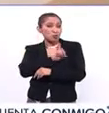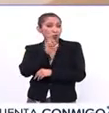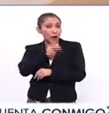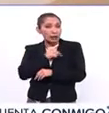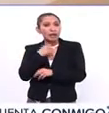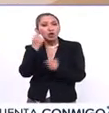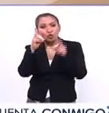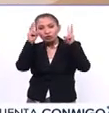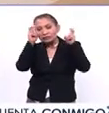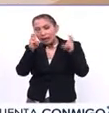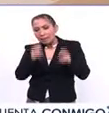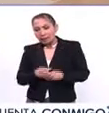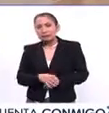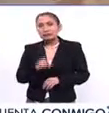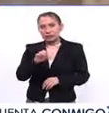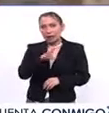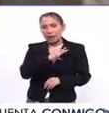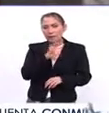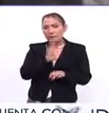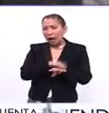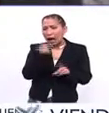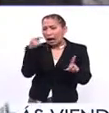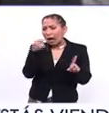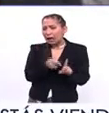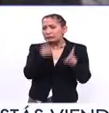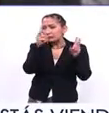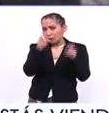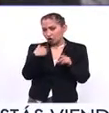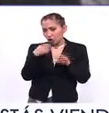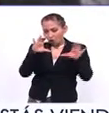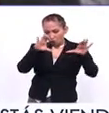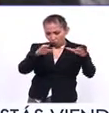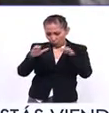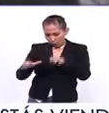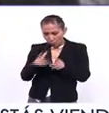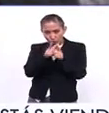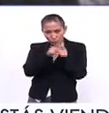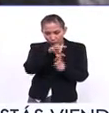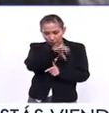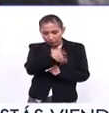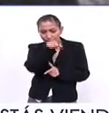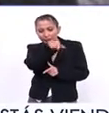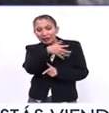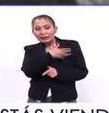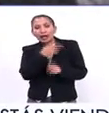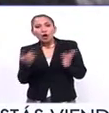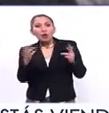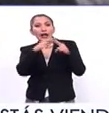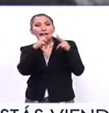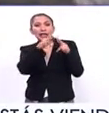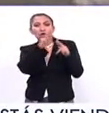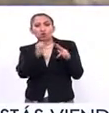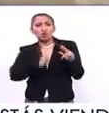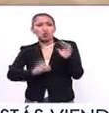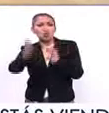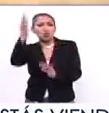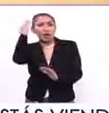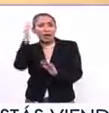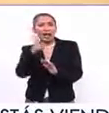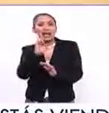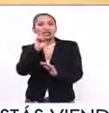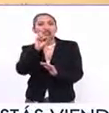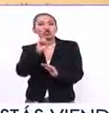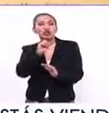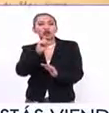algunas materias. Sí, sobre todo, yo lo dividiría como en estos grupos. Uno que tiene que ver con religiones antiguas y